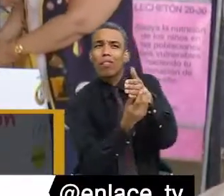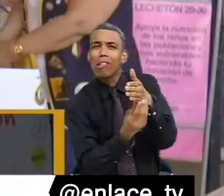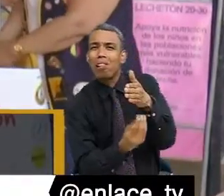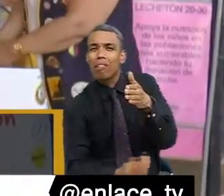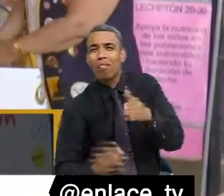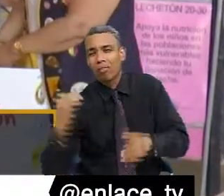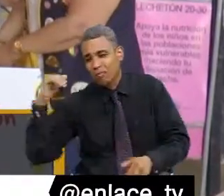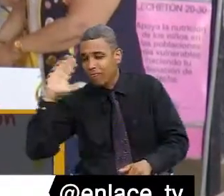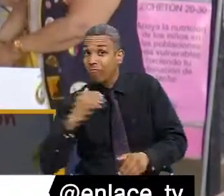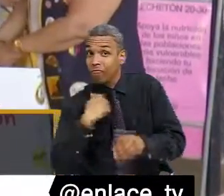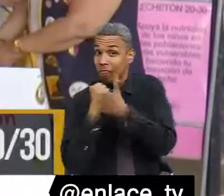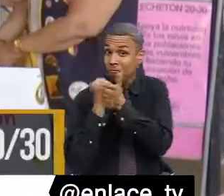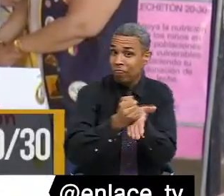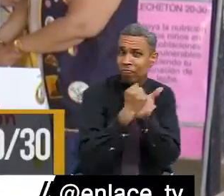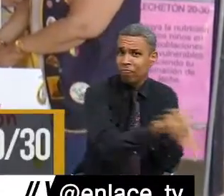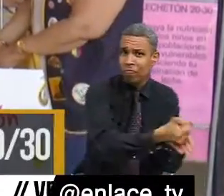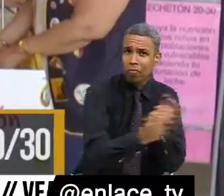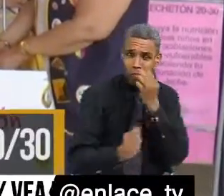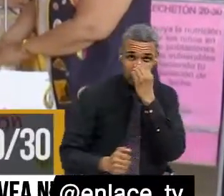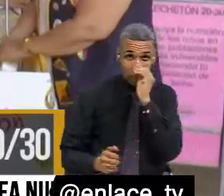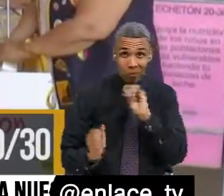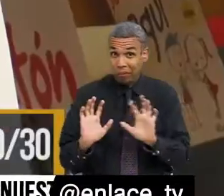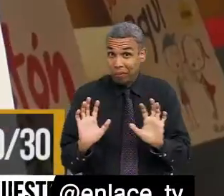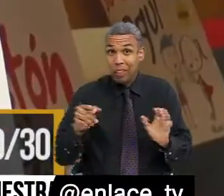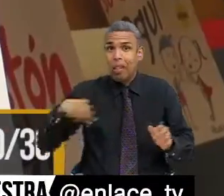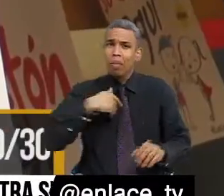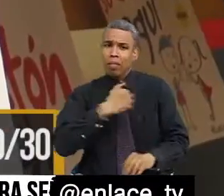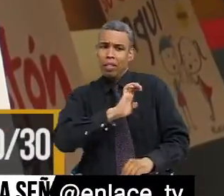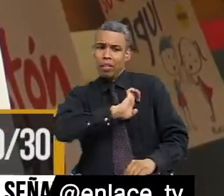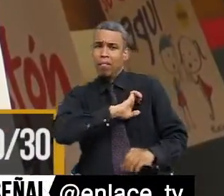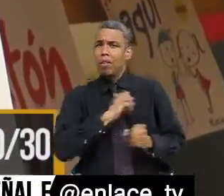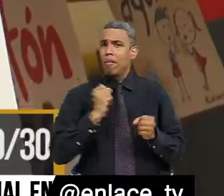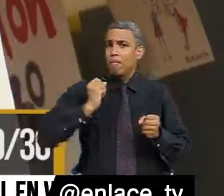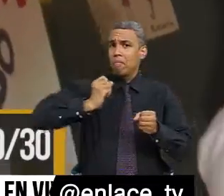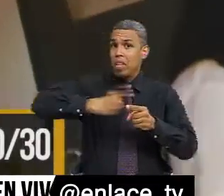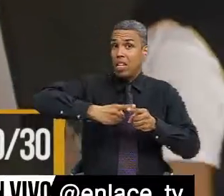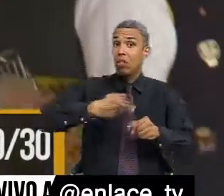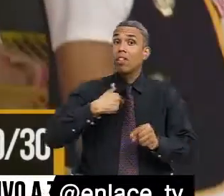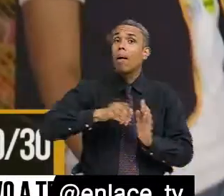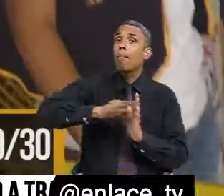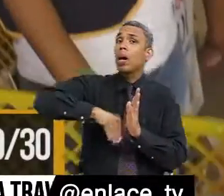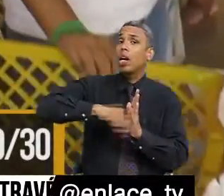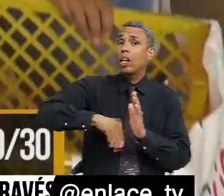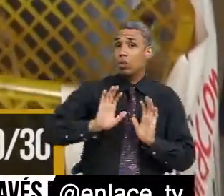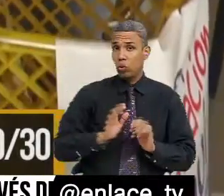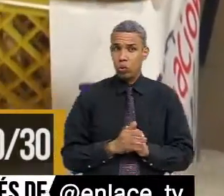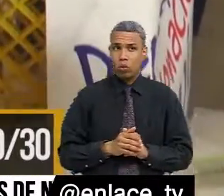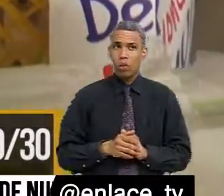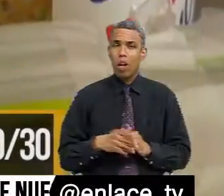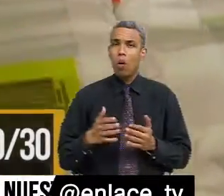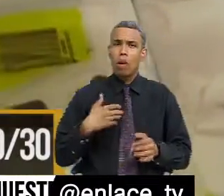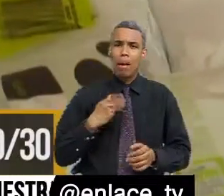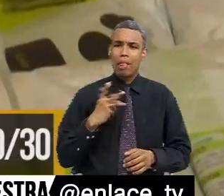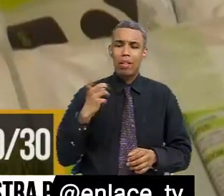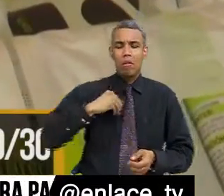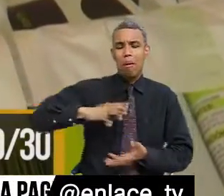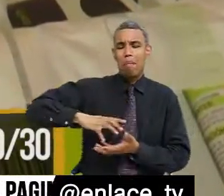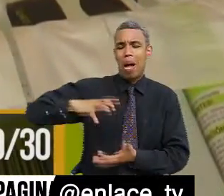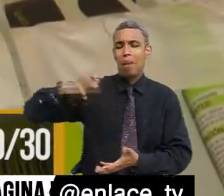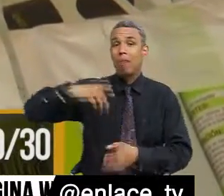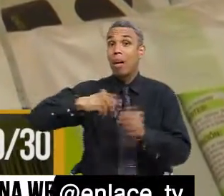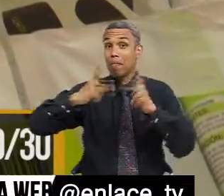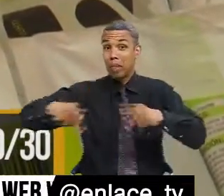1.600 pesos, la paca está muy barata acá en el almacén El Éxito, y pues ya aquí ya llevamos cerca de 300 litros de leche, estamos desde las 6 de la